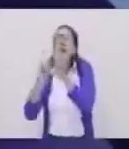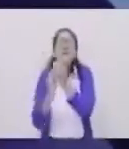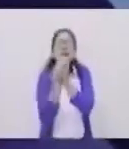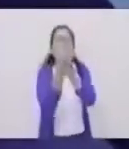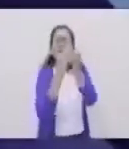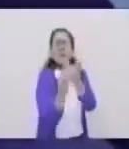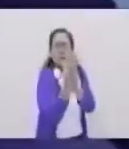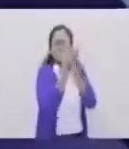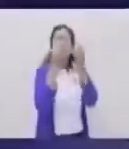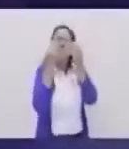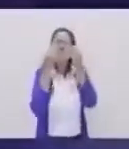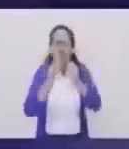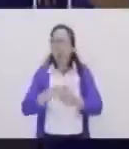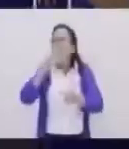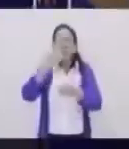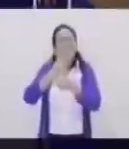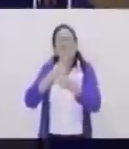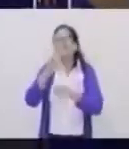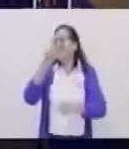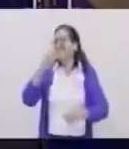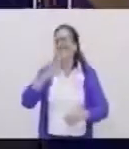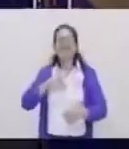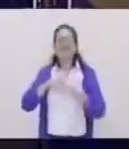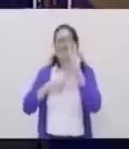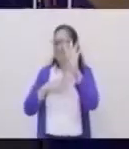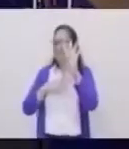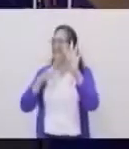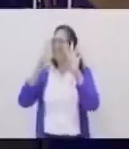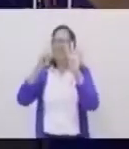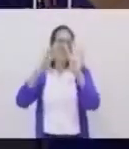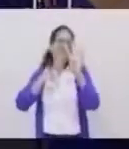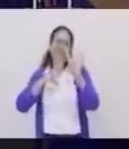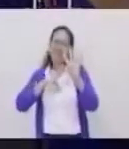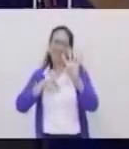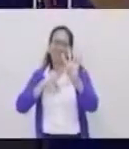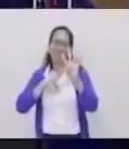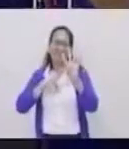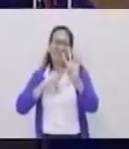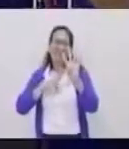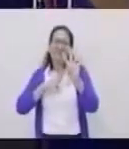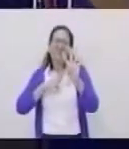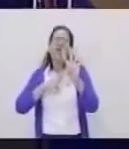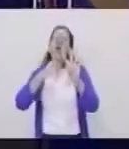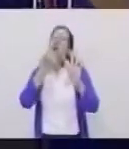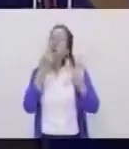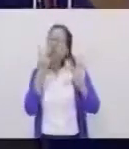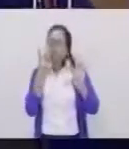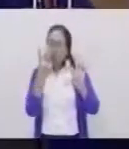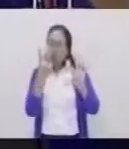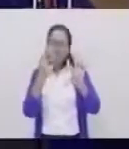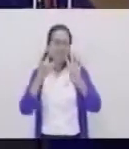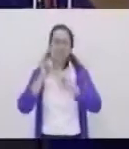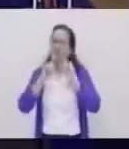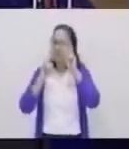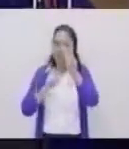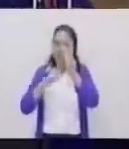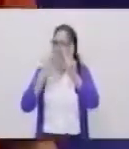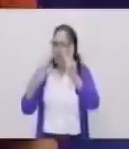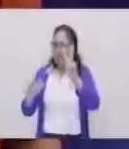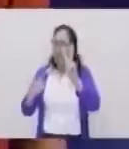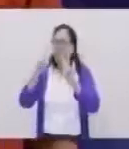bonito. Aquí en Guatemala nosotros no tenemos las cuatro estaciones, sino tenemos solo dos